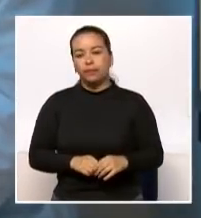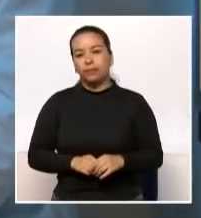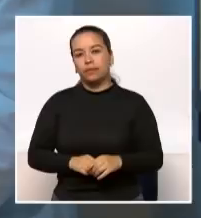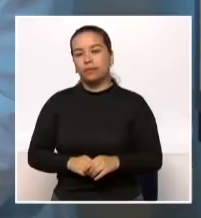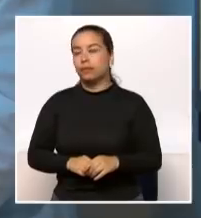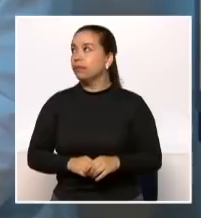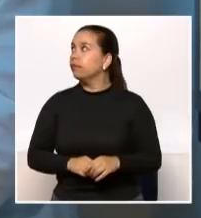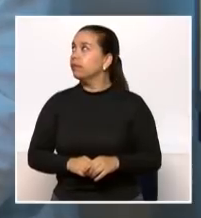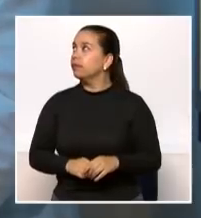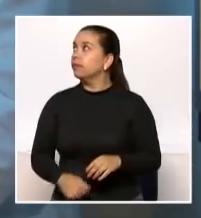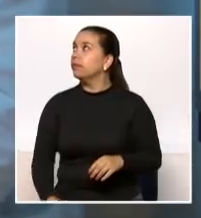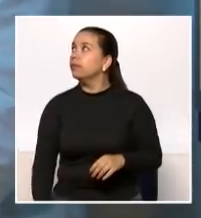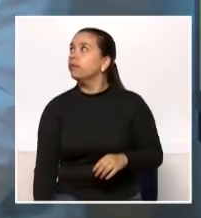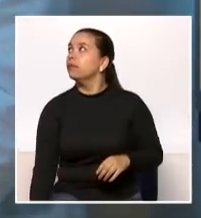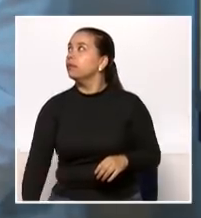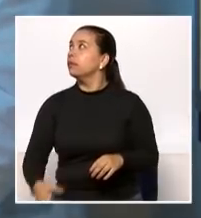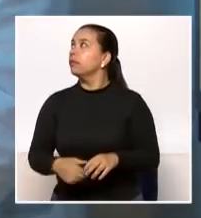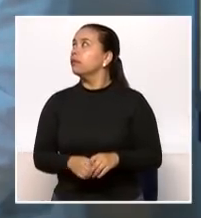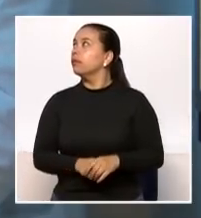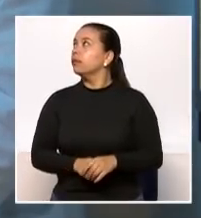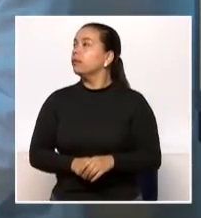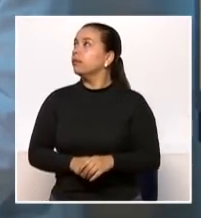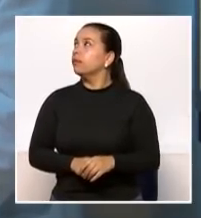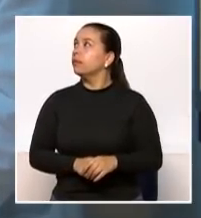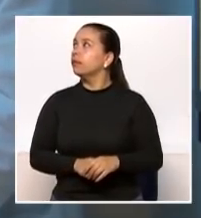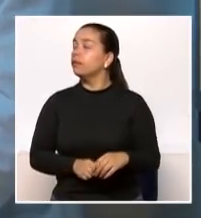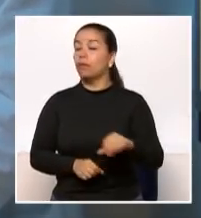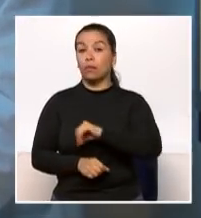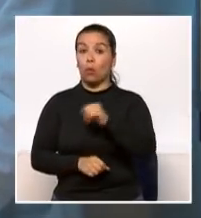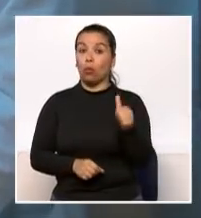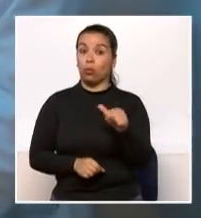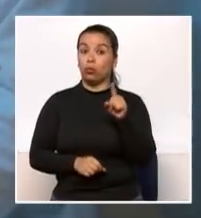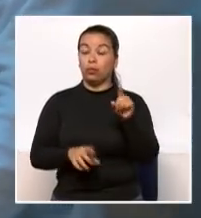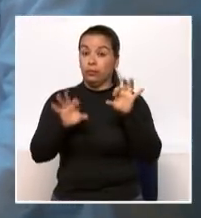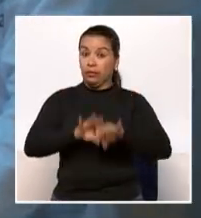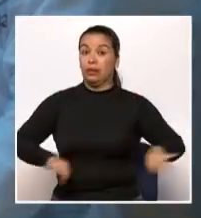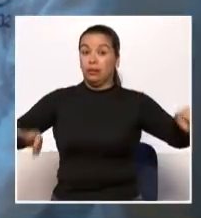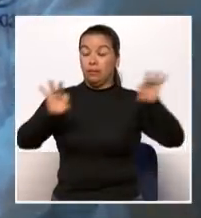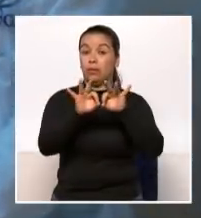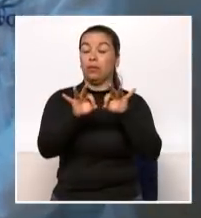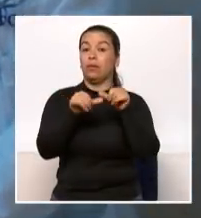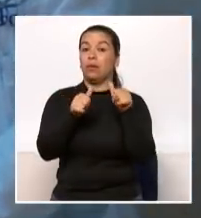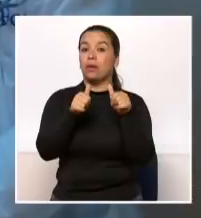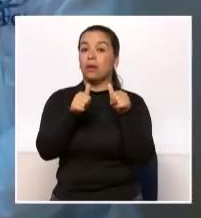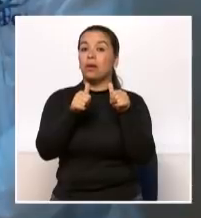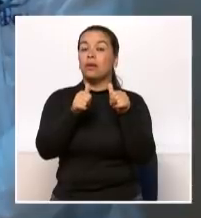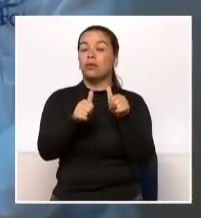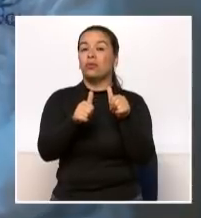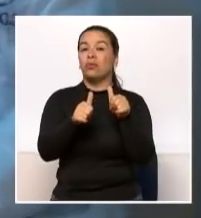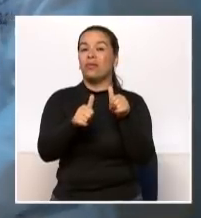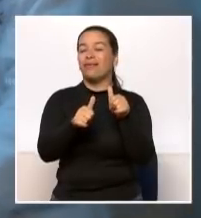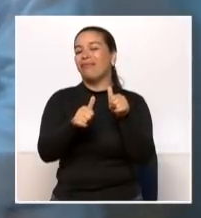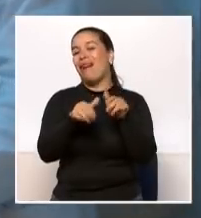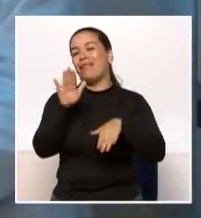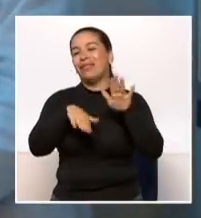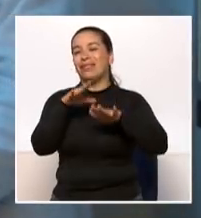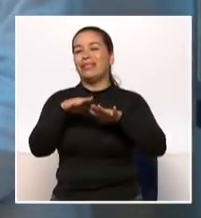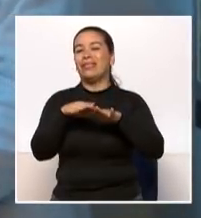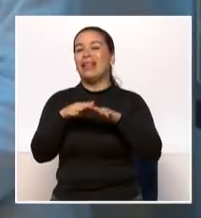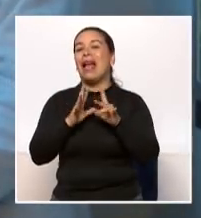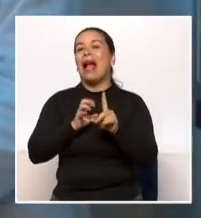ganglios, que son sumamente importantes dentro de la clasificación de los tumores, ¿cierto? Porque vemos que los cánceres de tiroides, hay